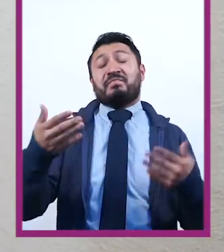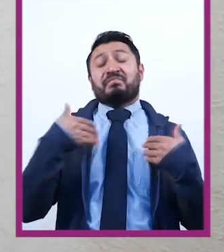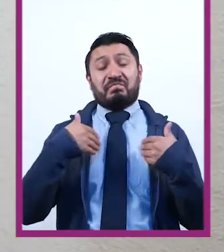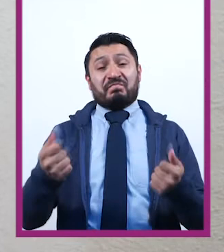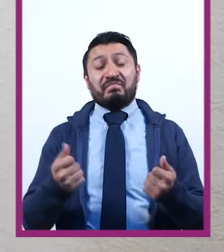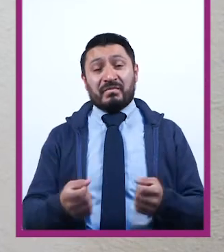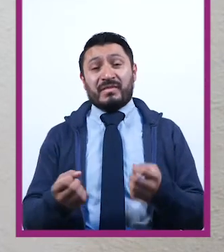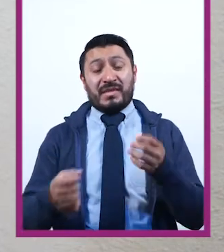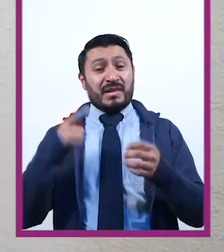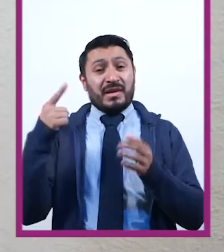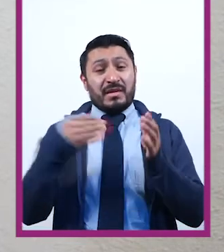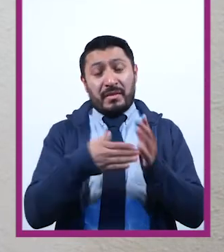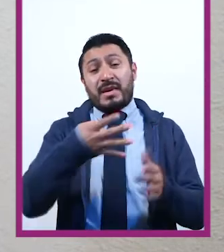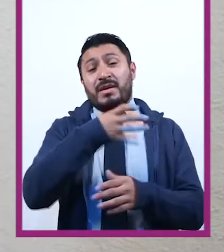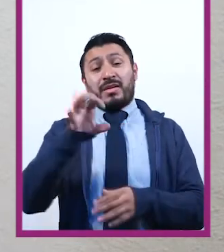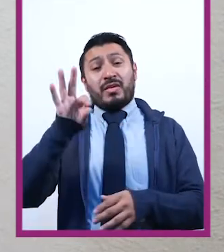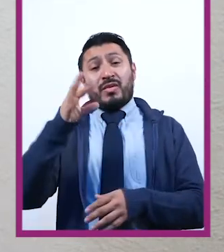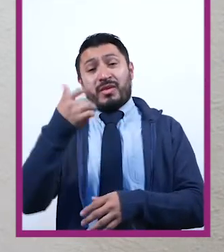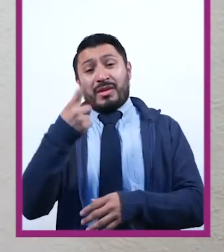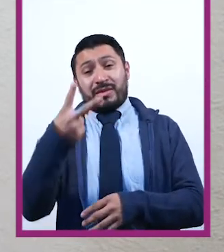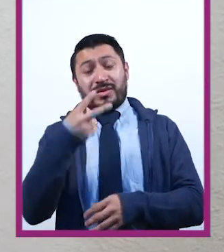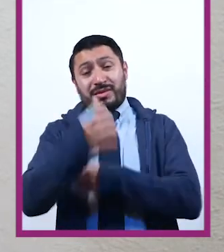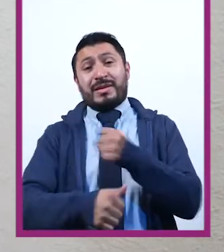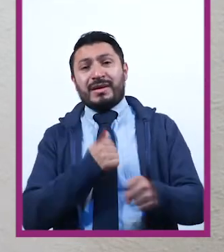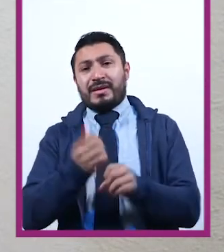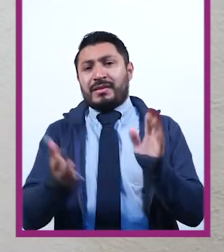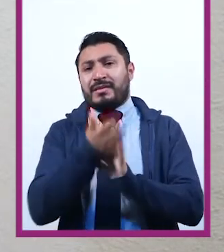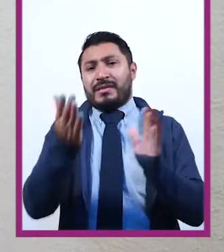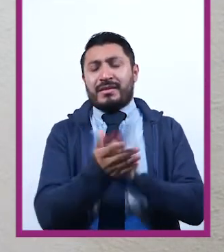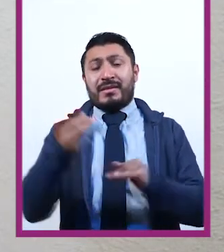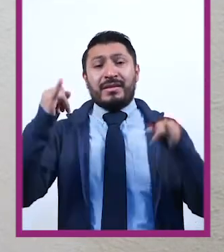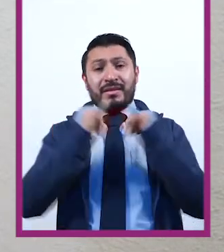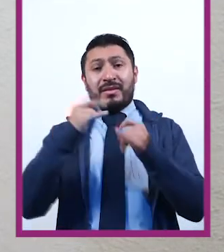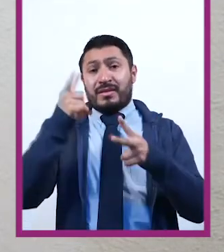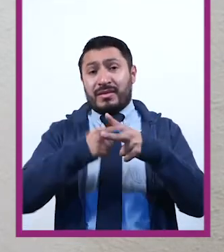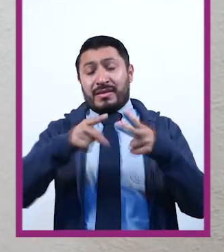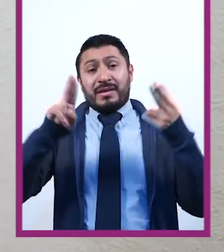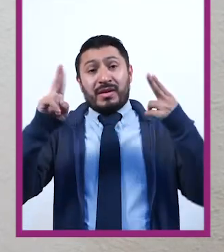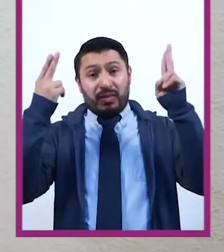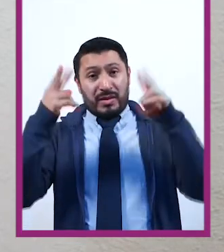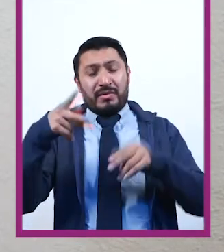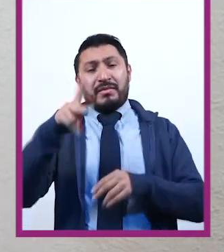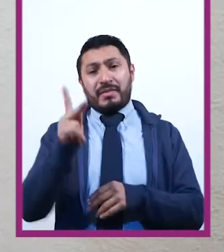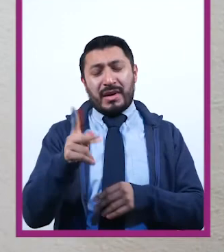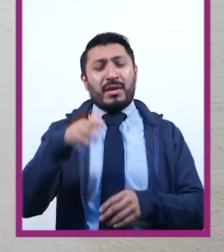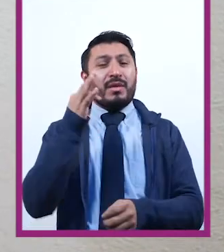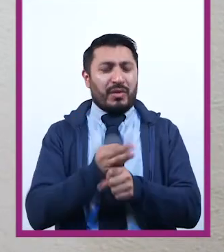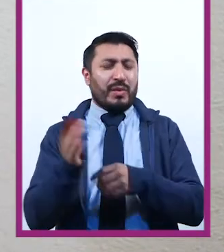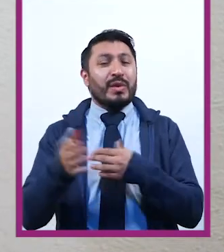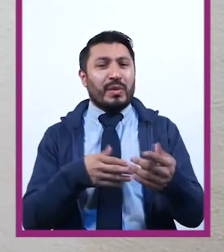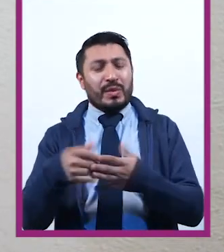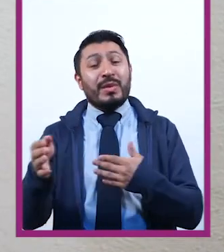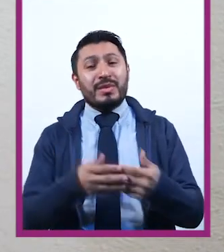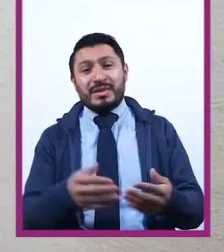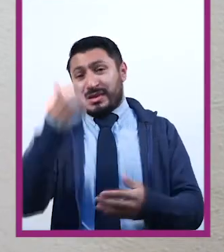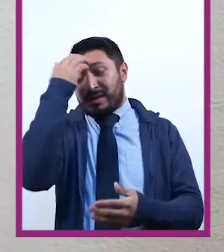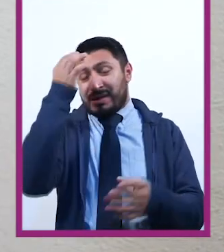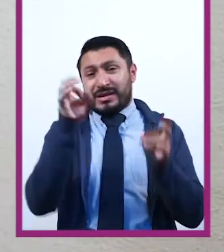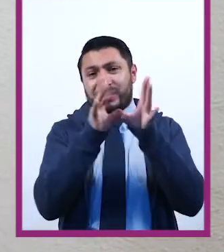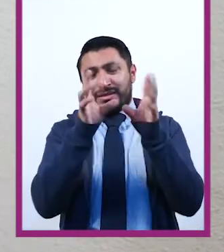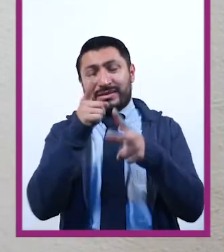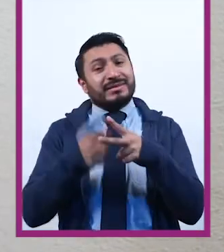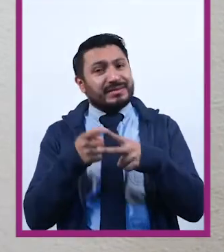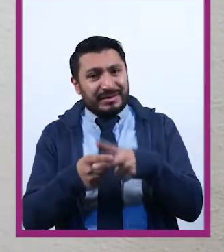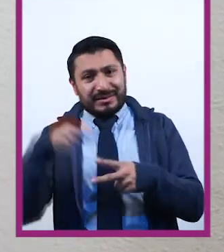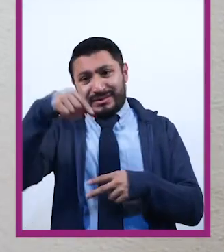novedoso darme cuenta de que en el año de 1942 se fundó el Instituto de Matemáticas de la UNAM. Pero actualicémonos un poco para conocer